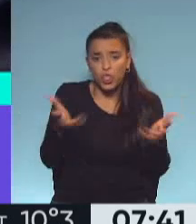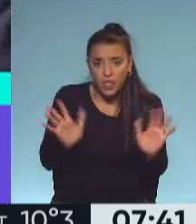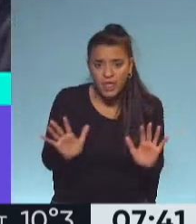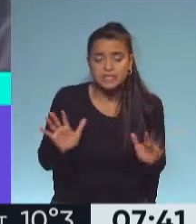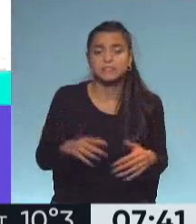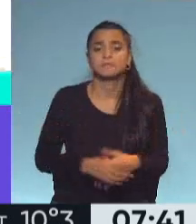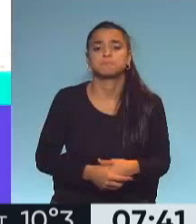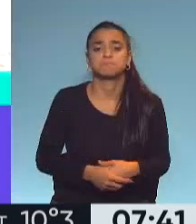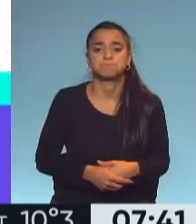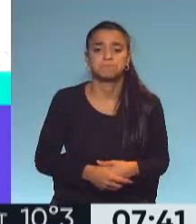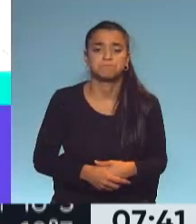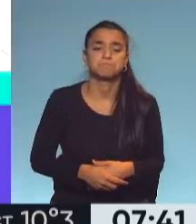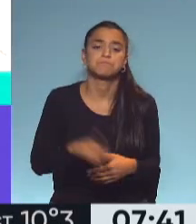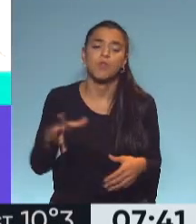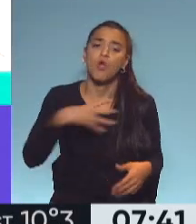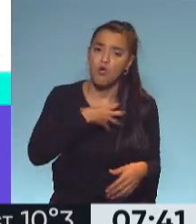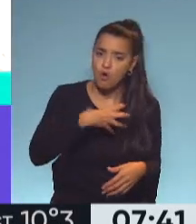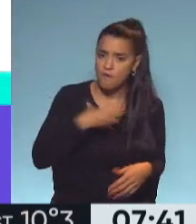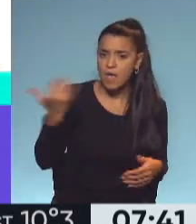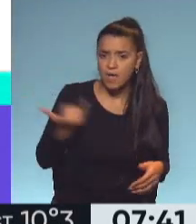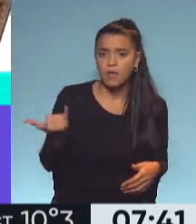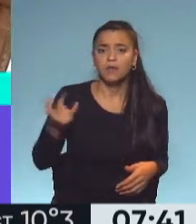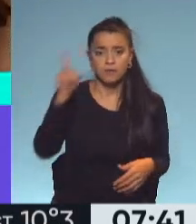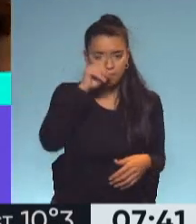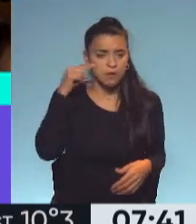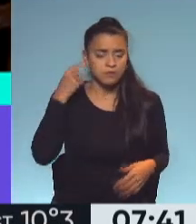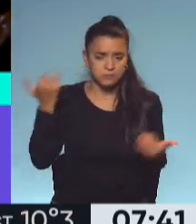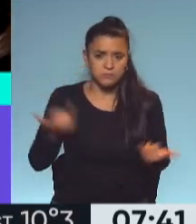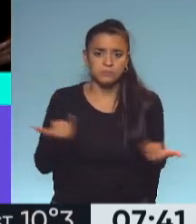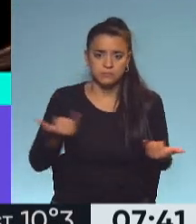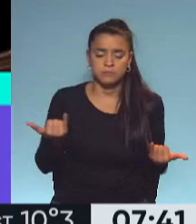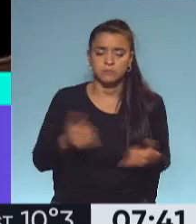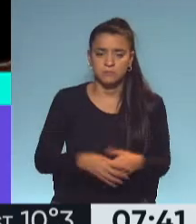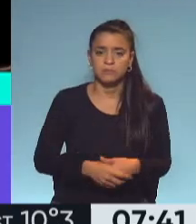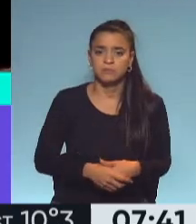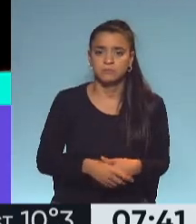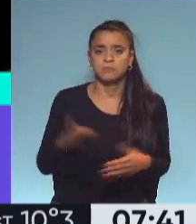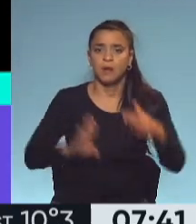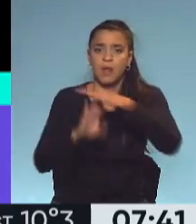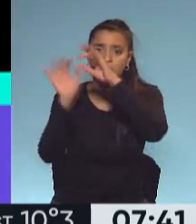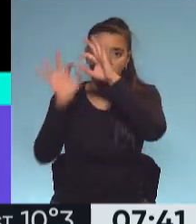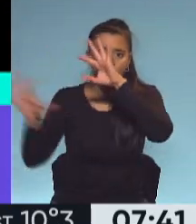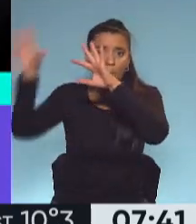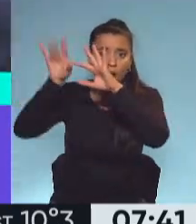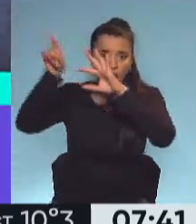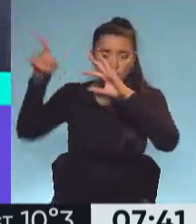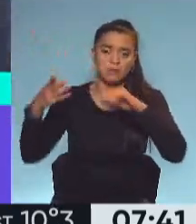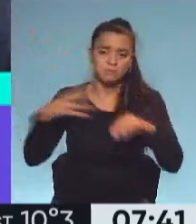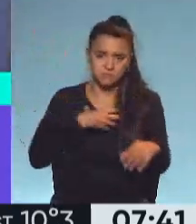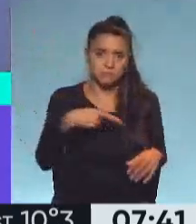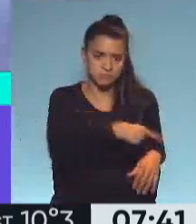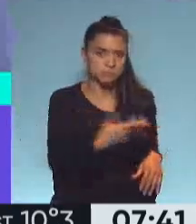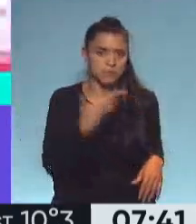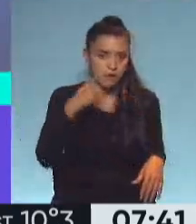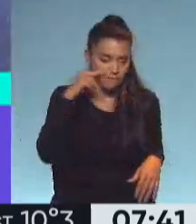testimonio de la confianza que tiene el presidente Alberto Fernández de parte de los líderes europeos, al menos de lo que puedo